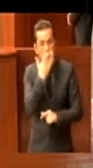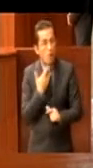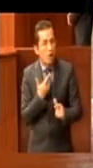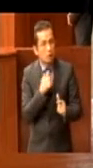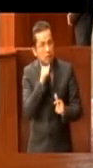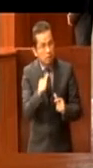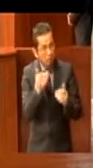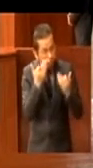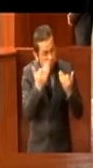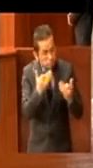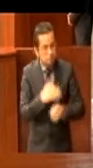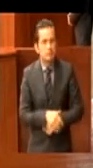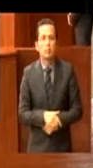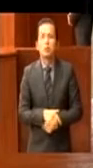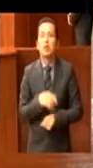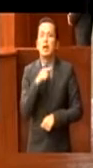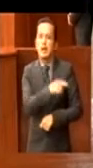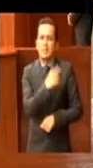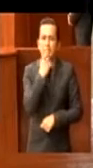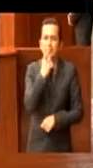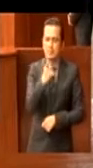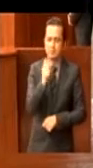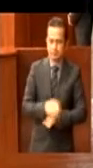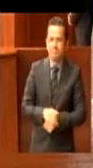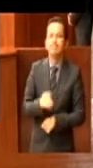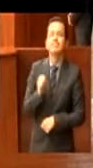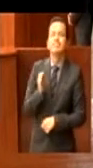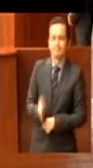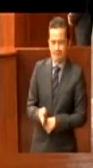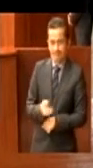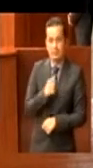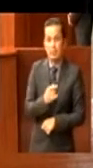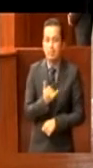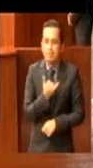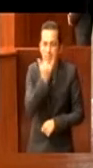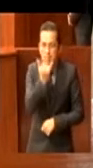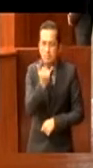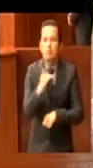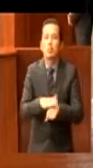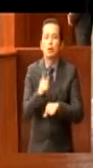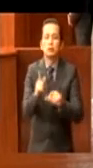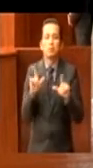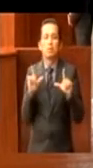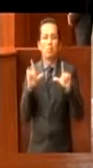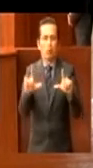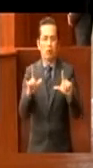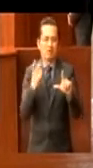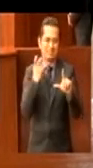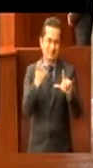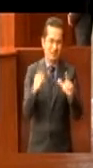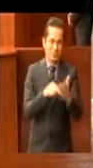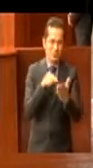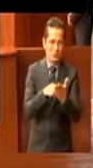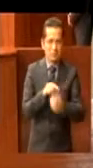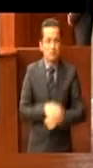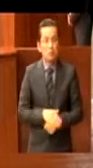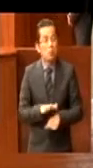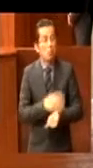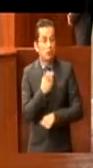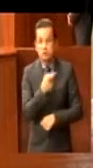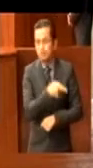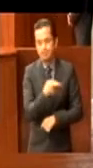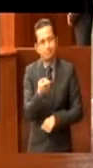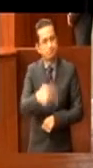reconoció que por error de sus brigadas se habría colocado en ese sitio motivo por el que ordenó su retiro